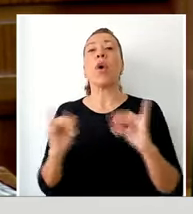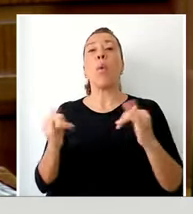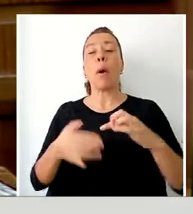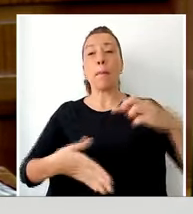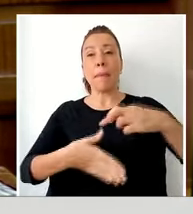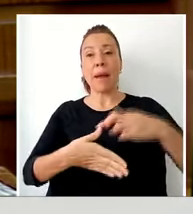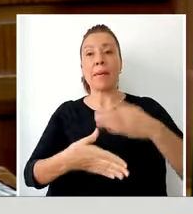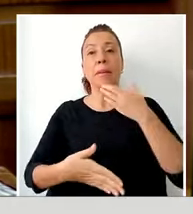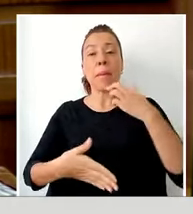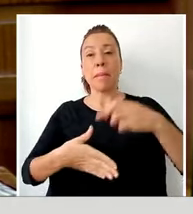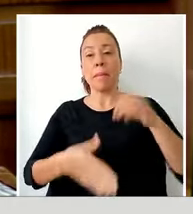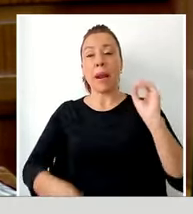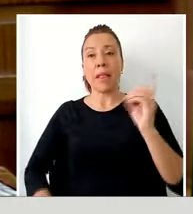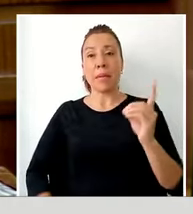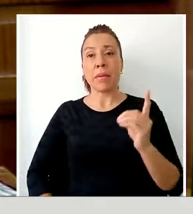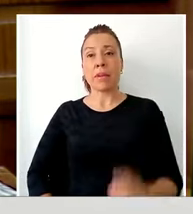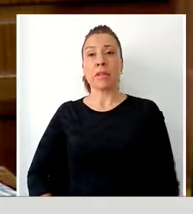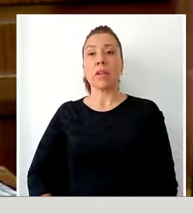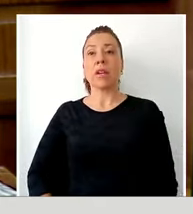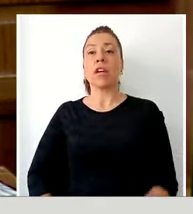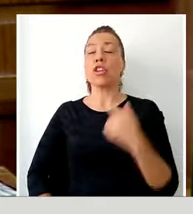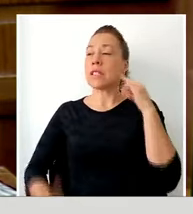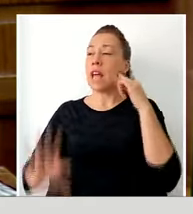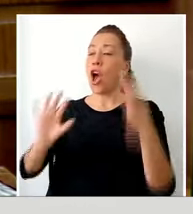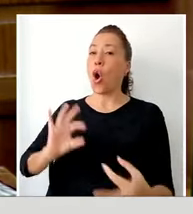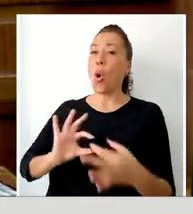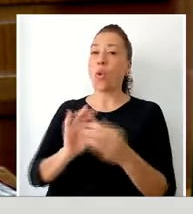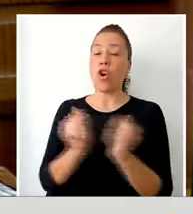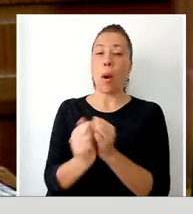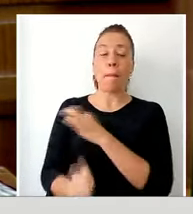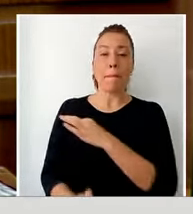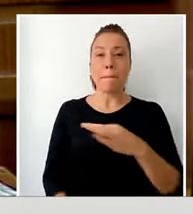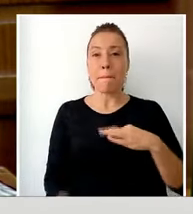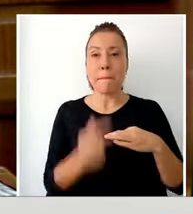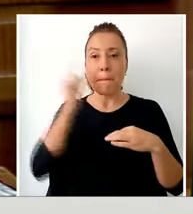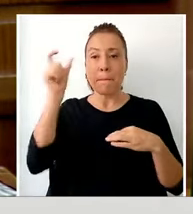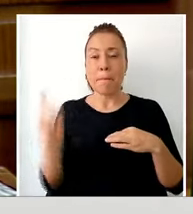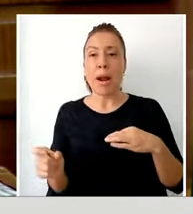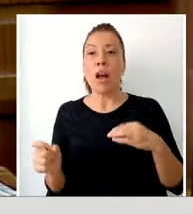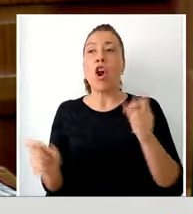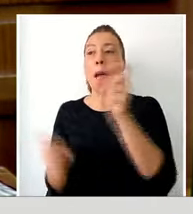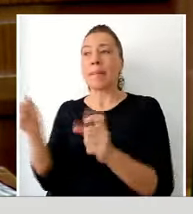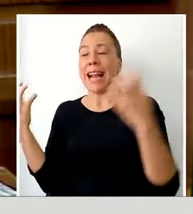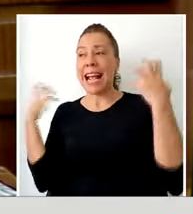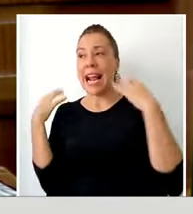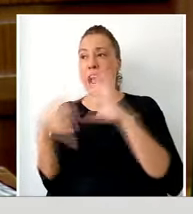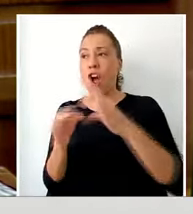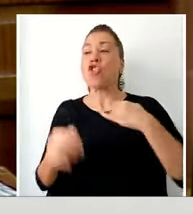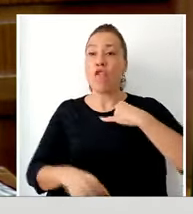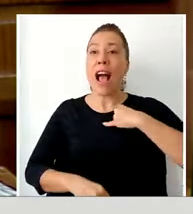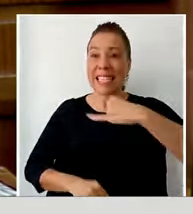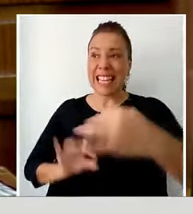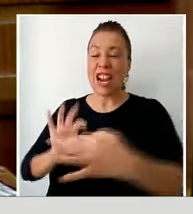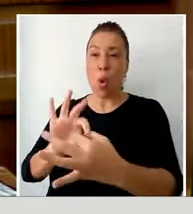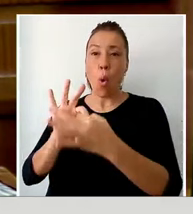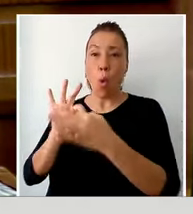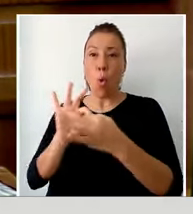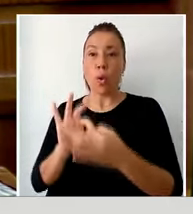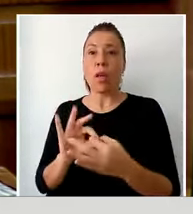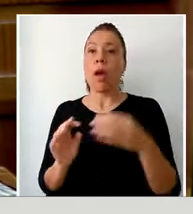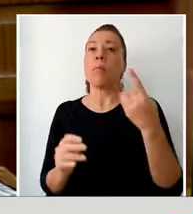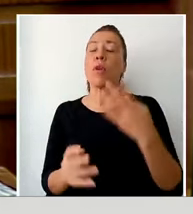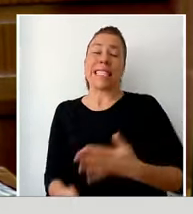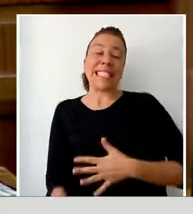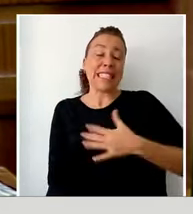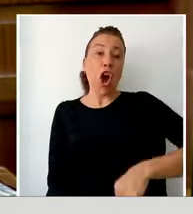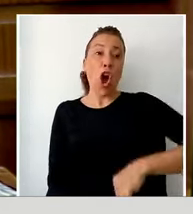Panamericanos con el cual estado de la mano con el ministro de la mano con los organizadores y seguiré estando lo porque debe ser de todo orgullo para nuestro país